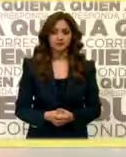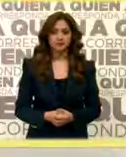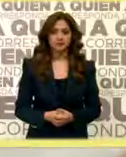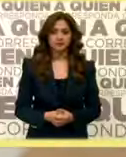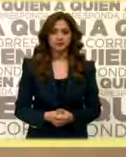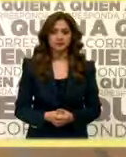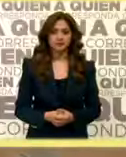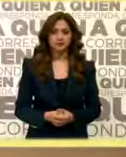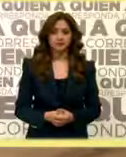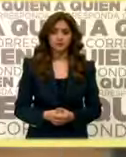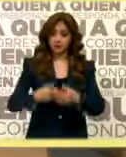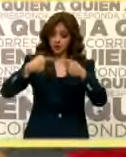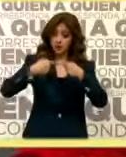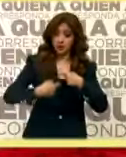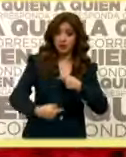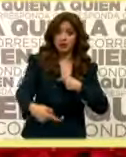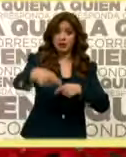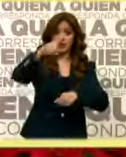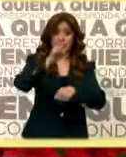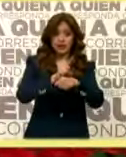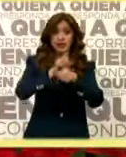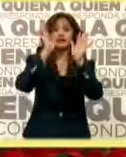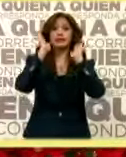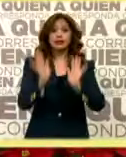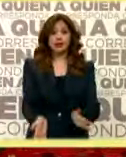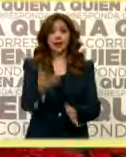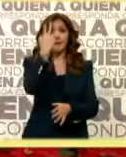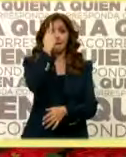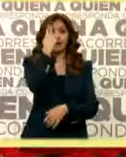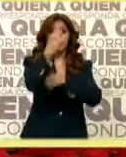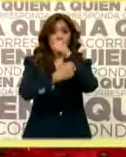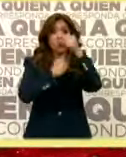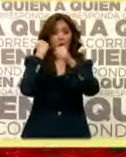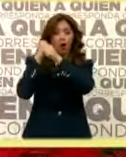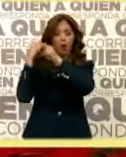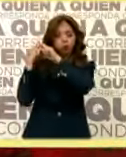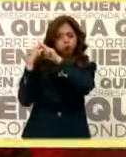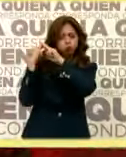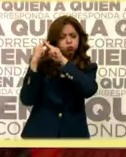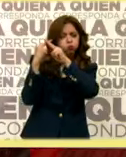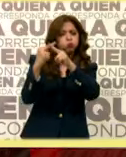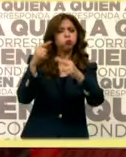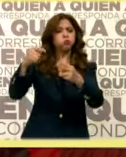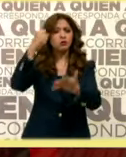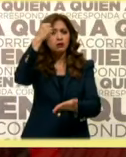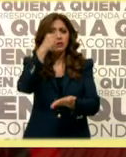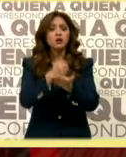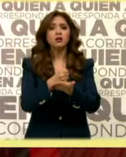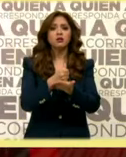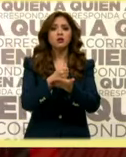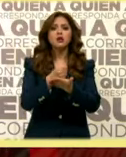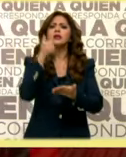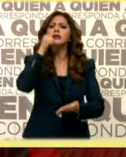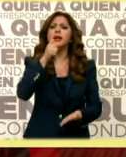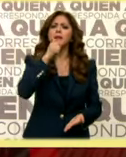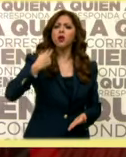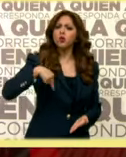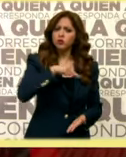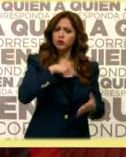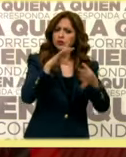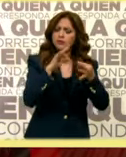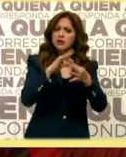En unos días cumpliremos 25 años de A Quien Corresponda, 25 años en los que siempre le repetimos no a la